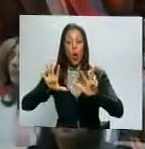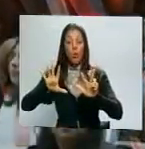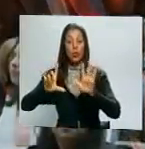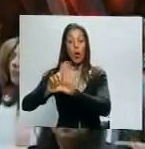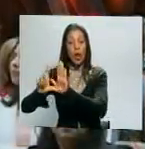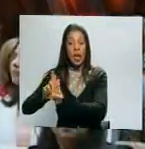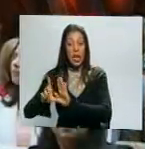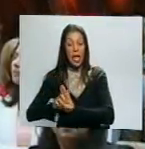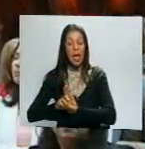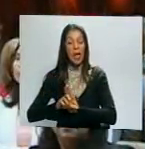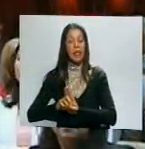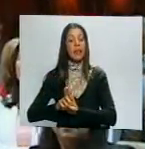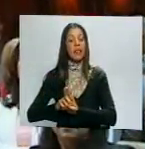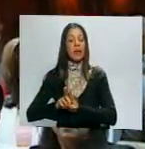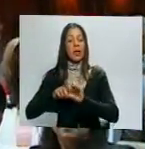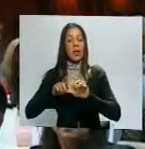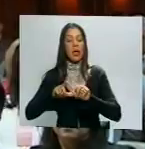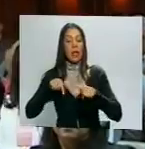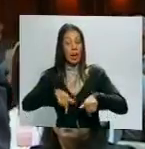más